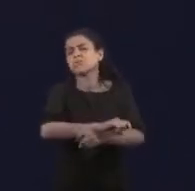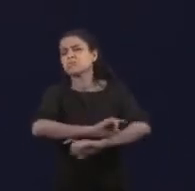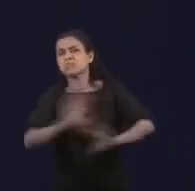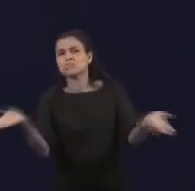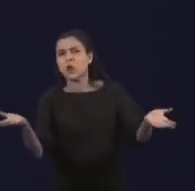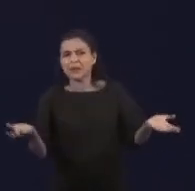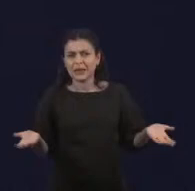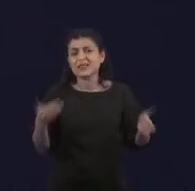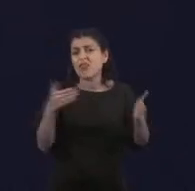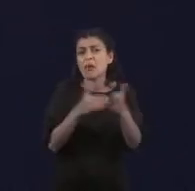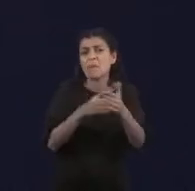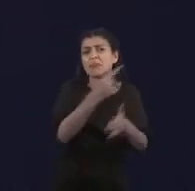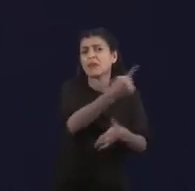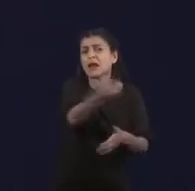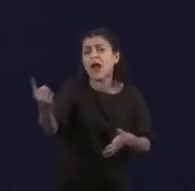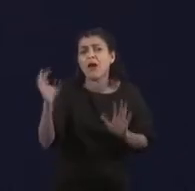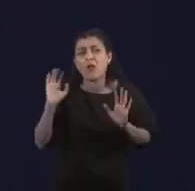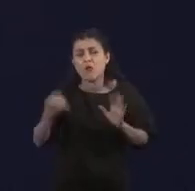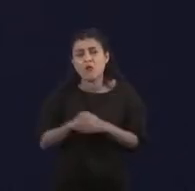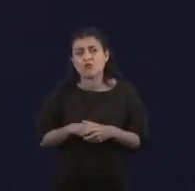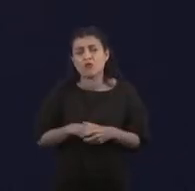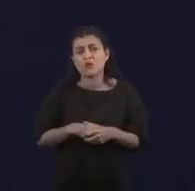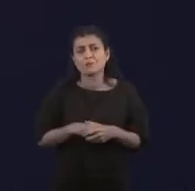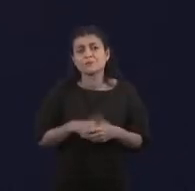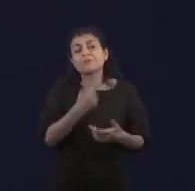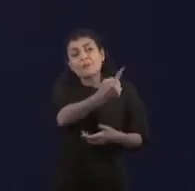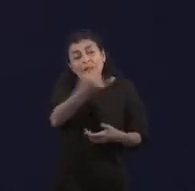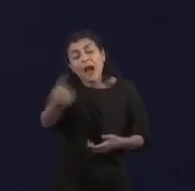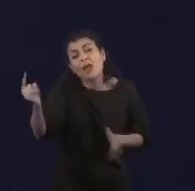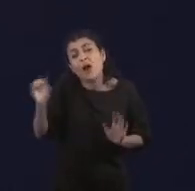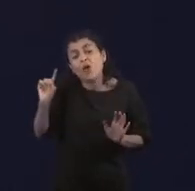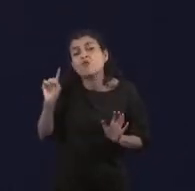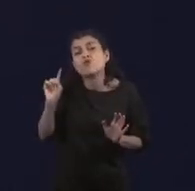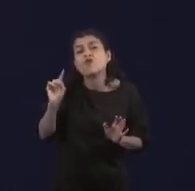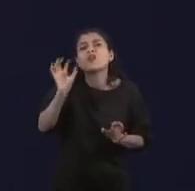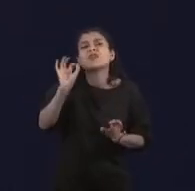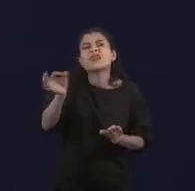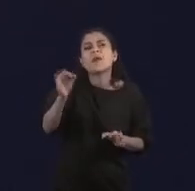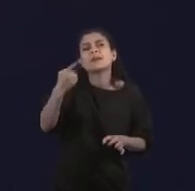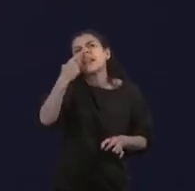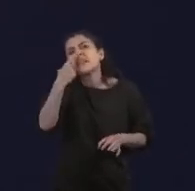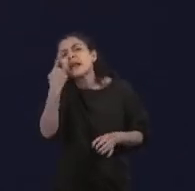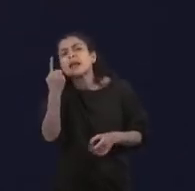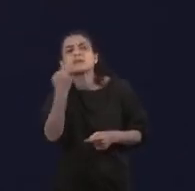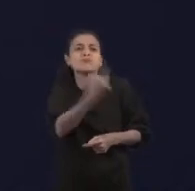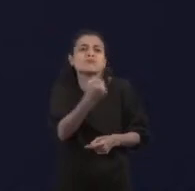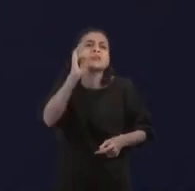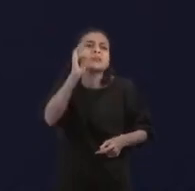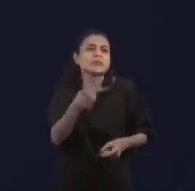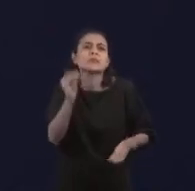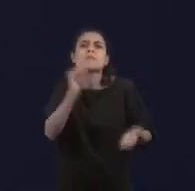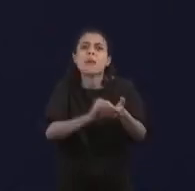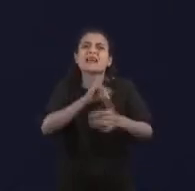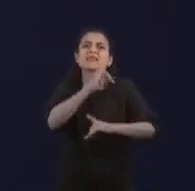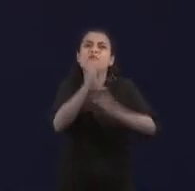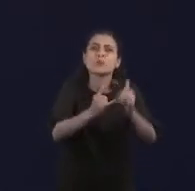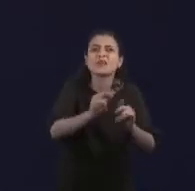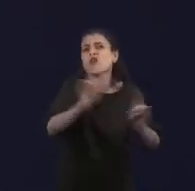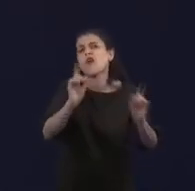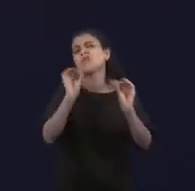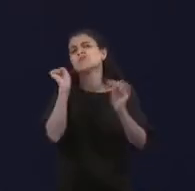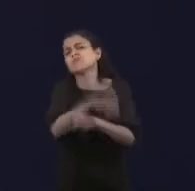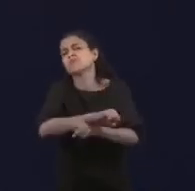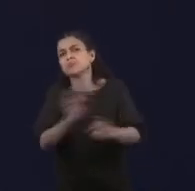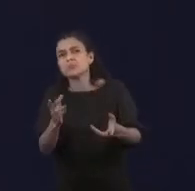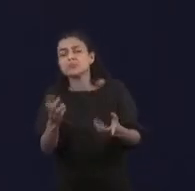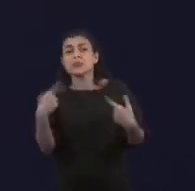principales funcionarios. Bueno, porque efectivamente cada uno tiene diferentes intereses. Pero siempre el objetivo que se busca desde el gobierno es